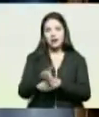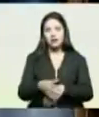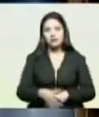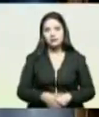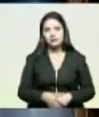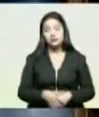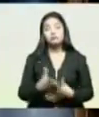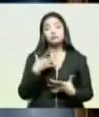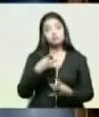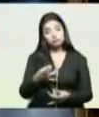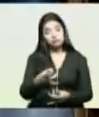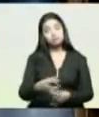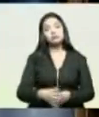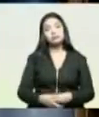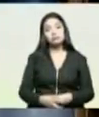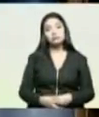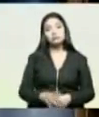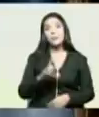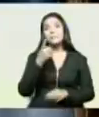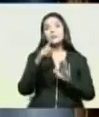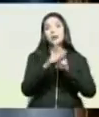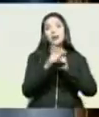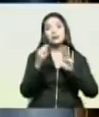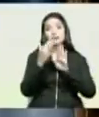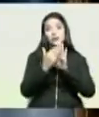Qué interesante que prácticamente el primer artículo,